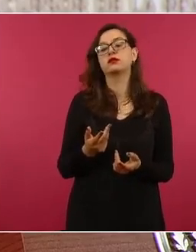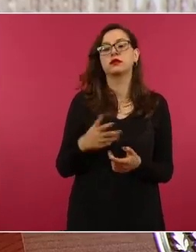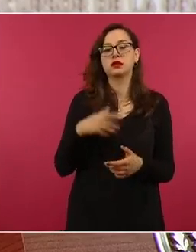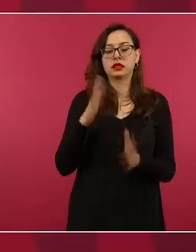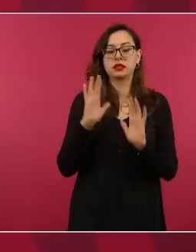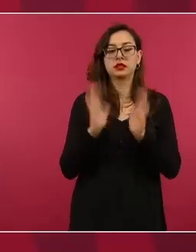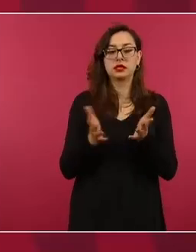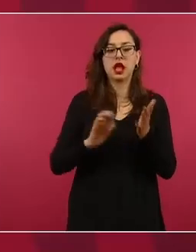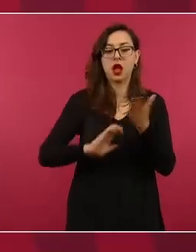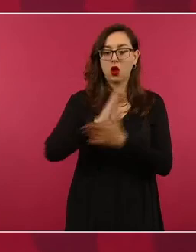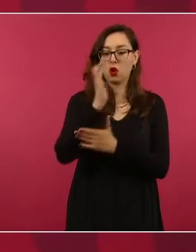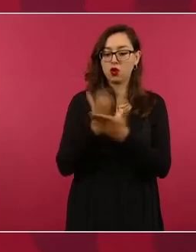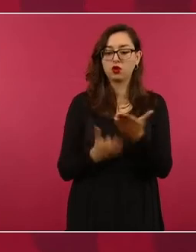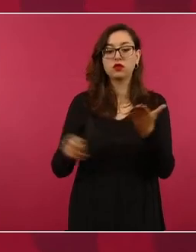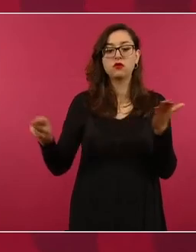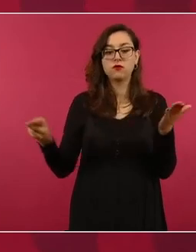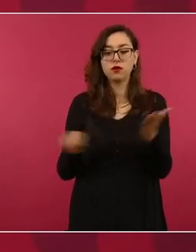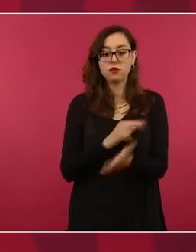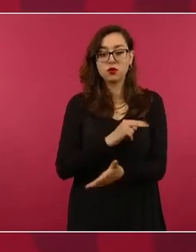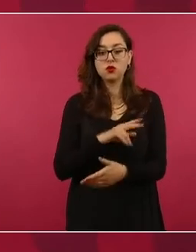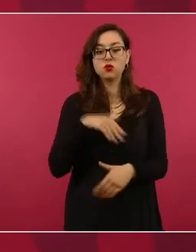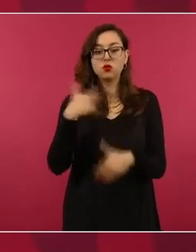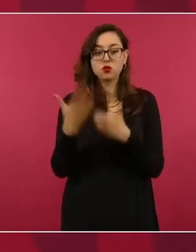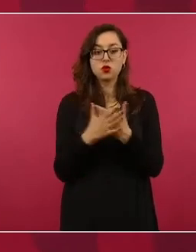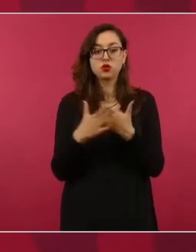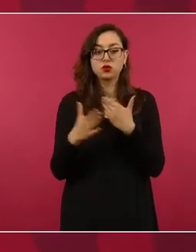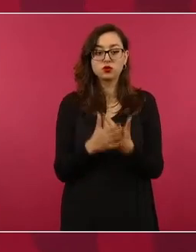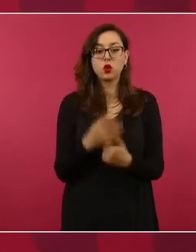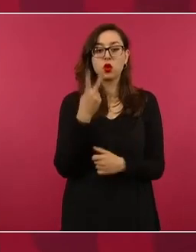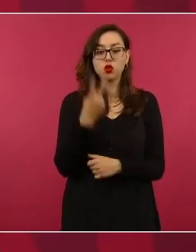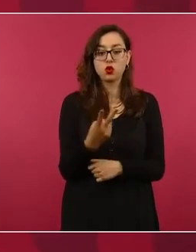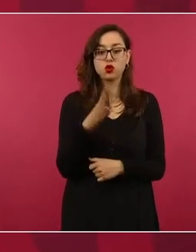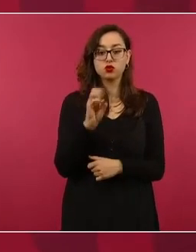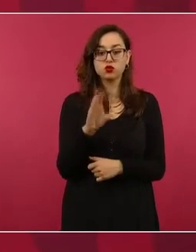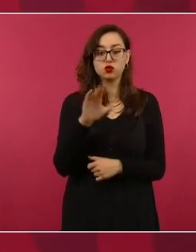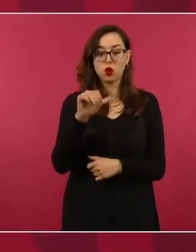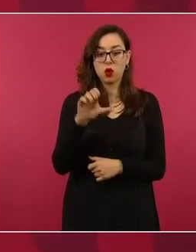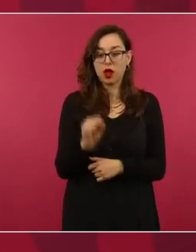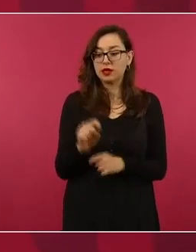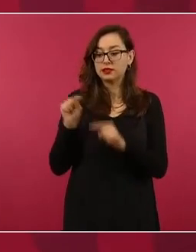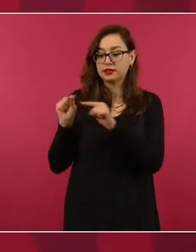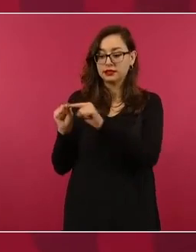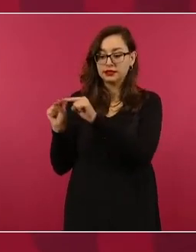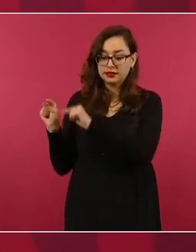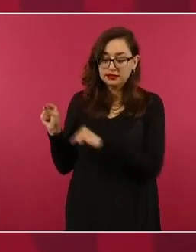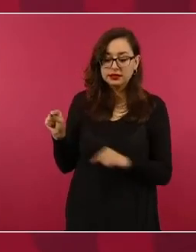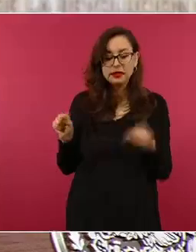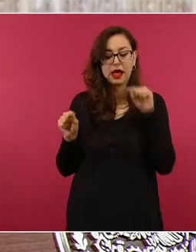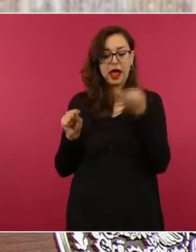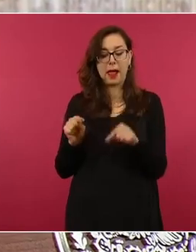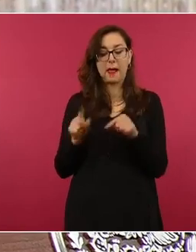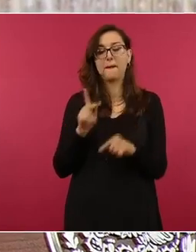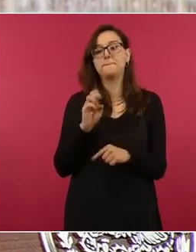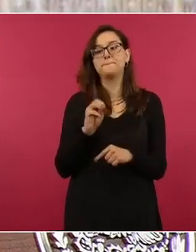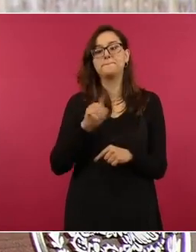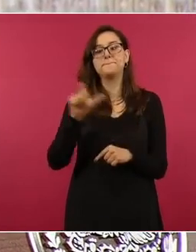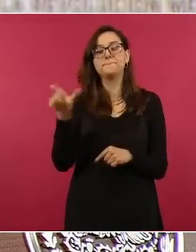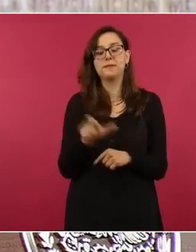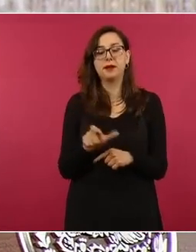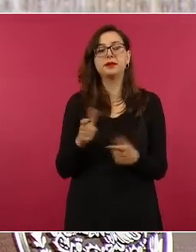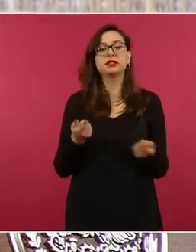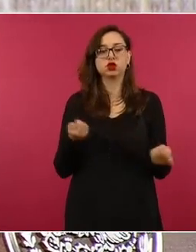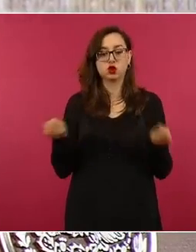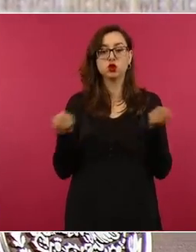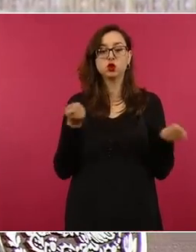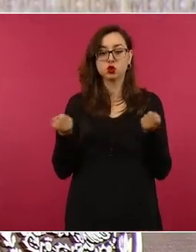Bocas. A partir de Dos Bocas ya le corresponde a Pemex el abasto de gas. Ya se tiene el